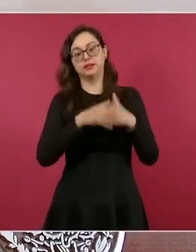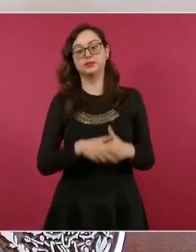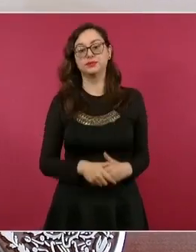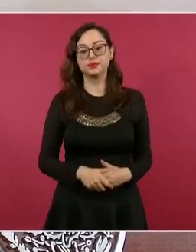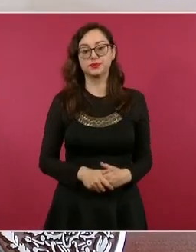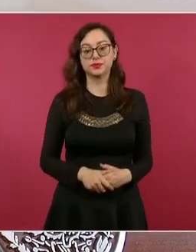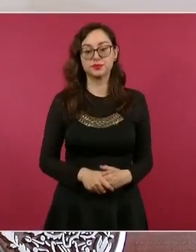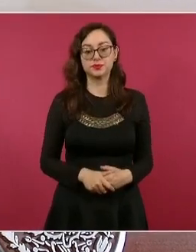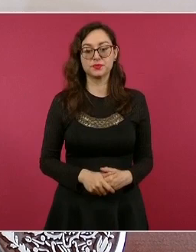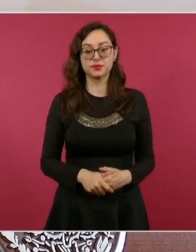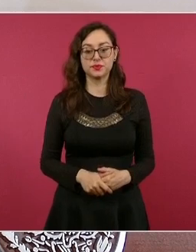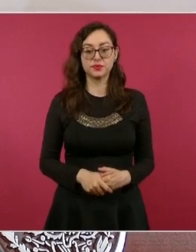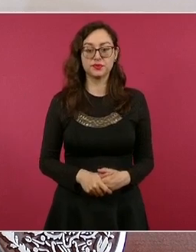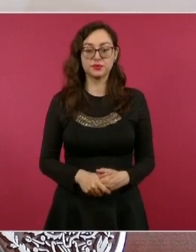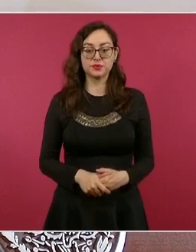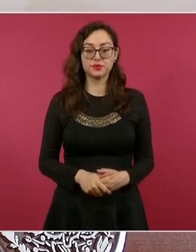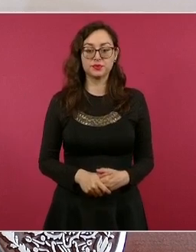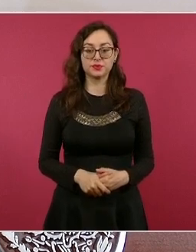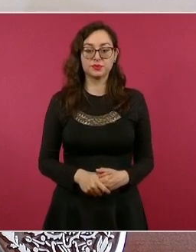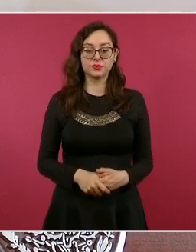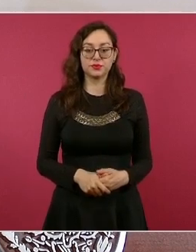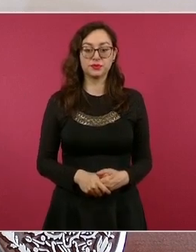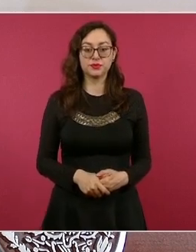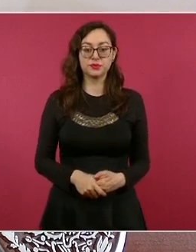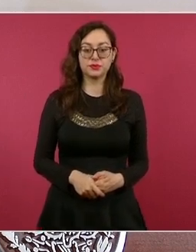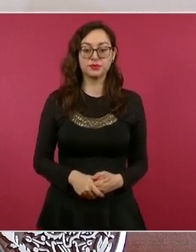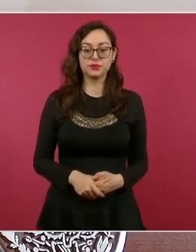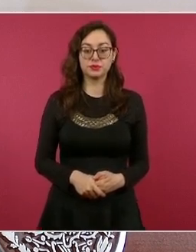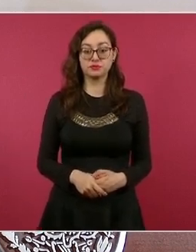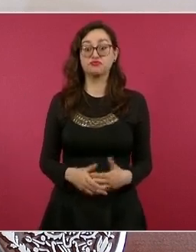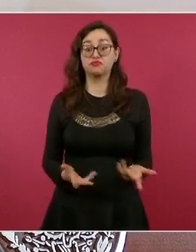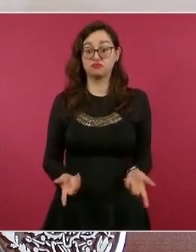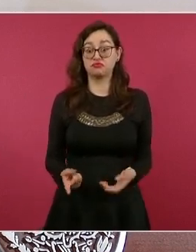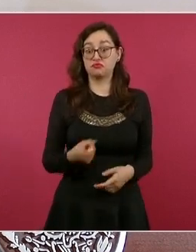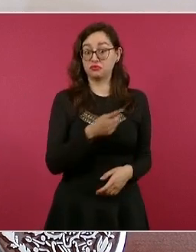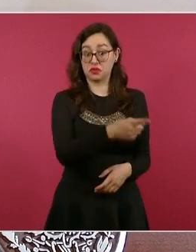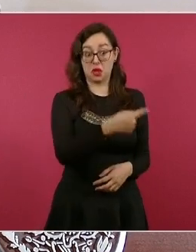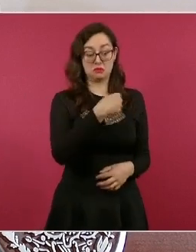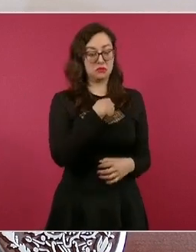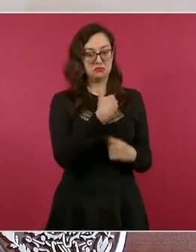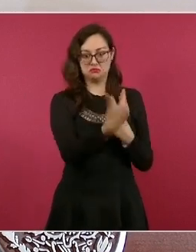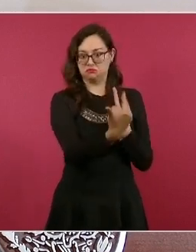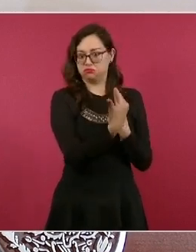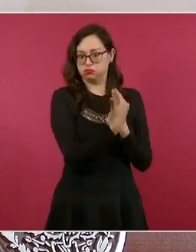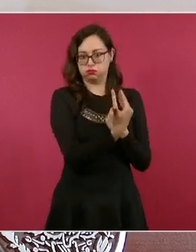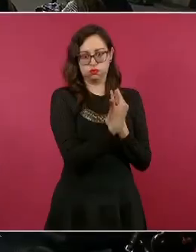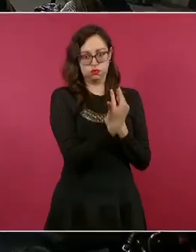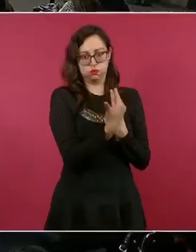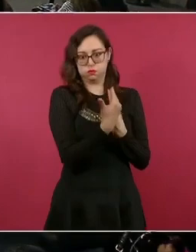Los tengo, como se dice en el béisbol, bien fildeados.